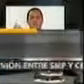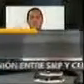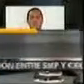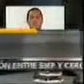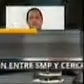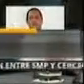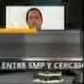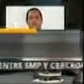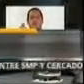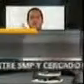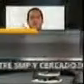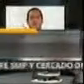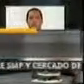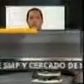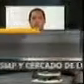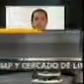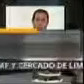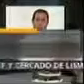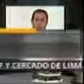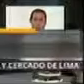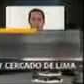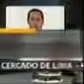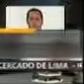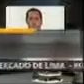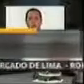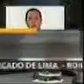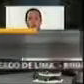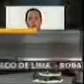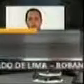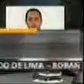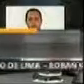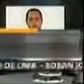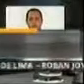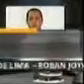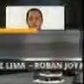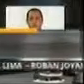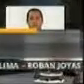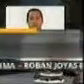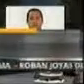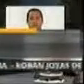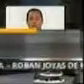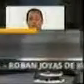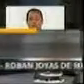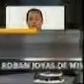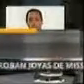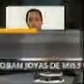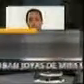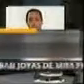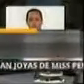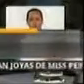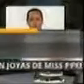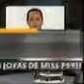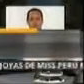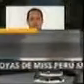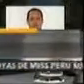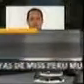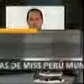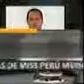la piedra, escondiéndose, no dar la cara y, repito, manipular